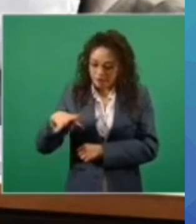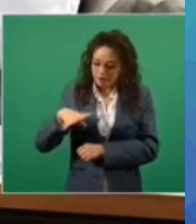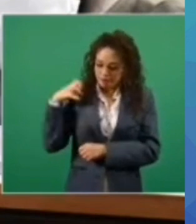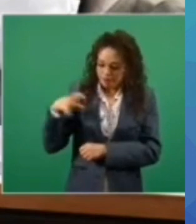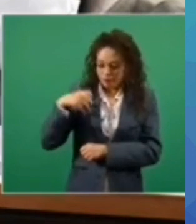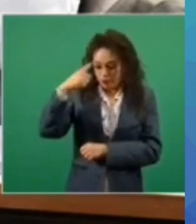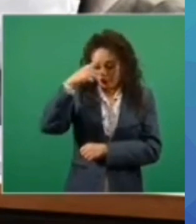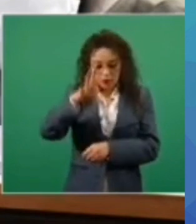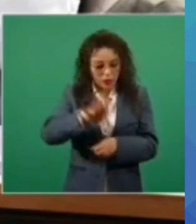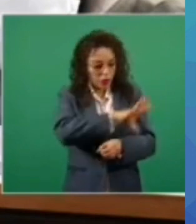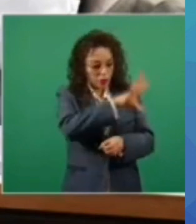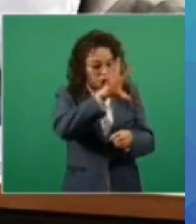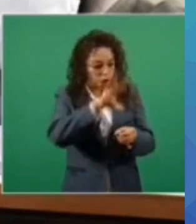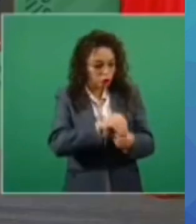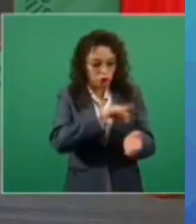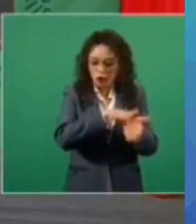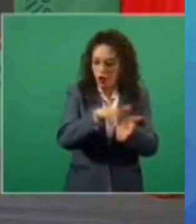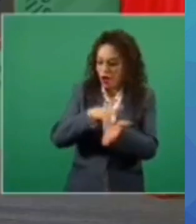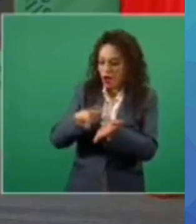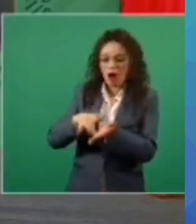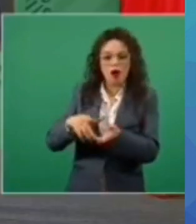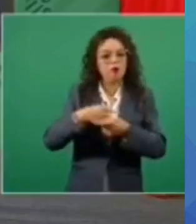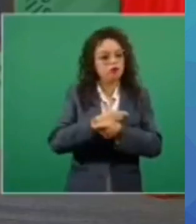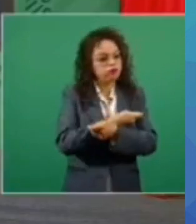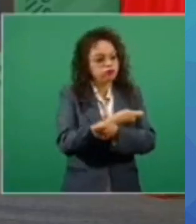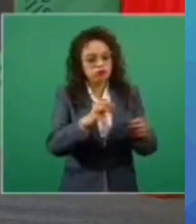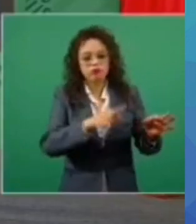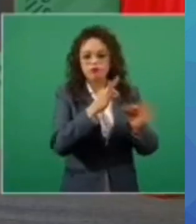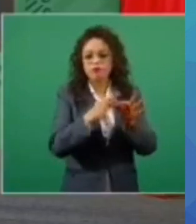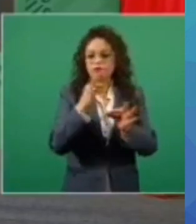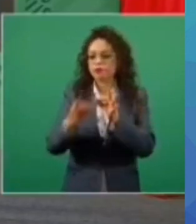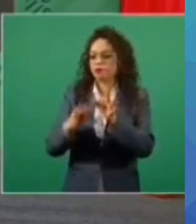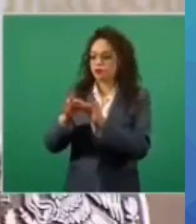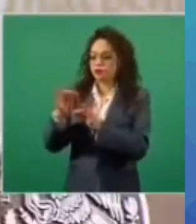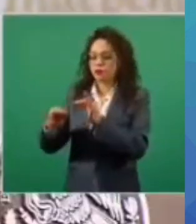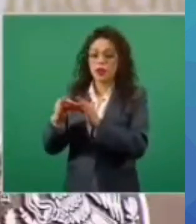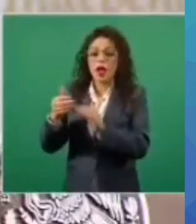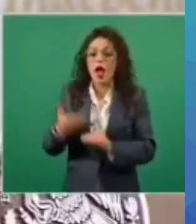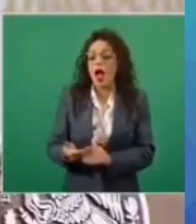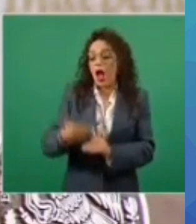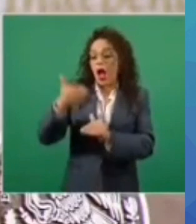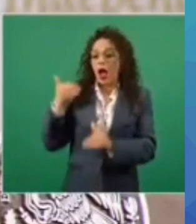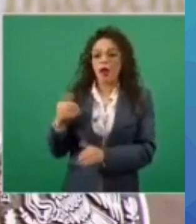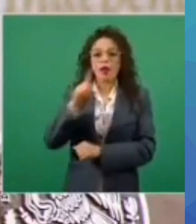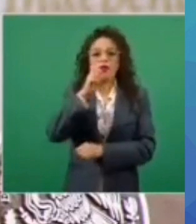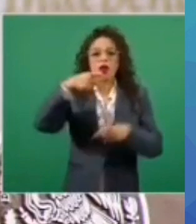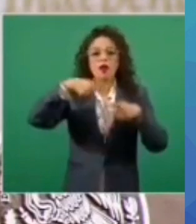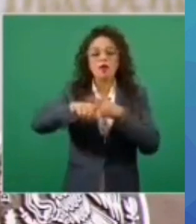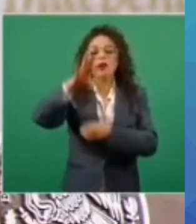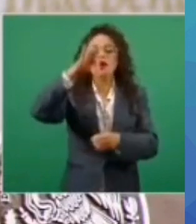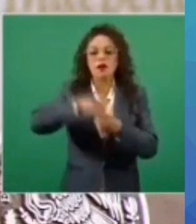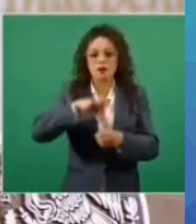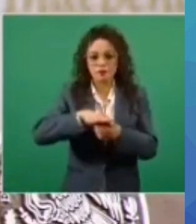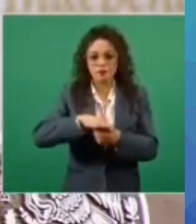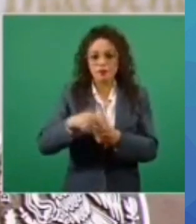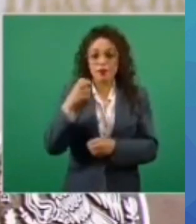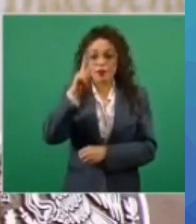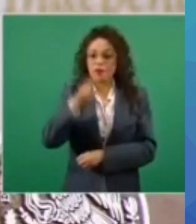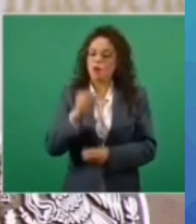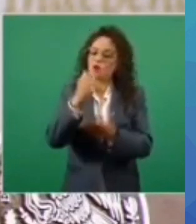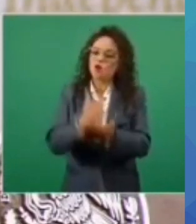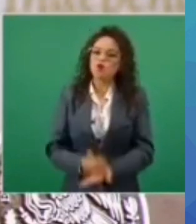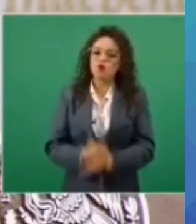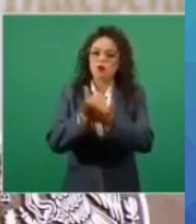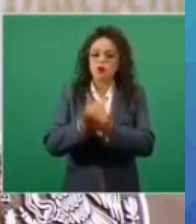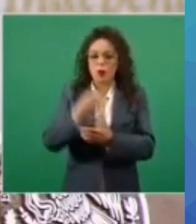a compartir para que más becarios como tú sepas, les facilite a la hora de cobrar su beca. Te invito a suscribirte a este canal y a